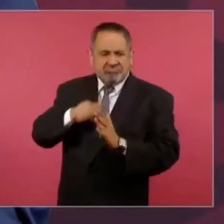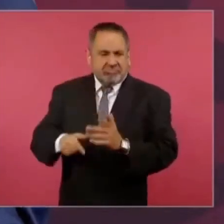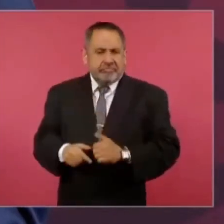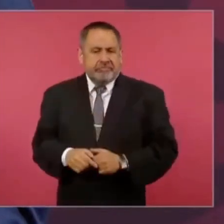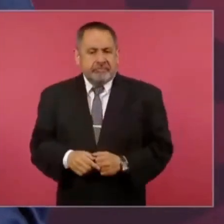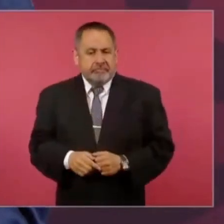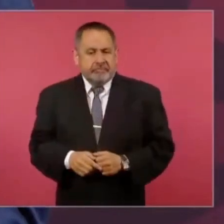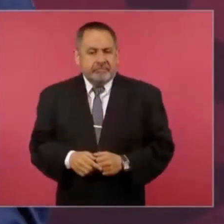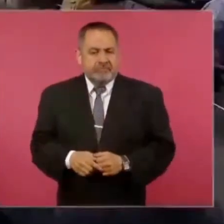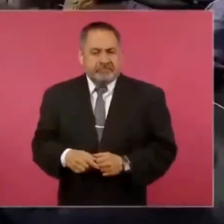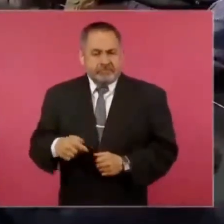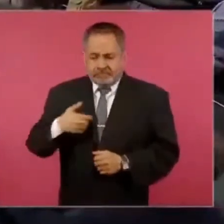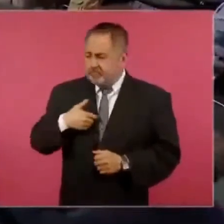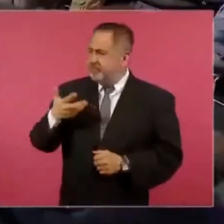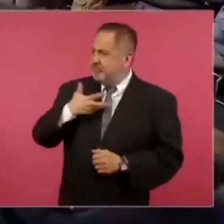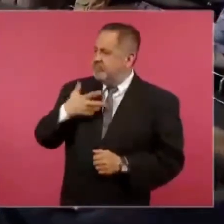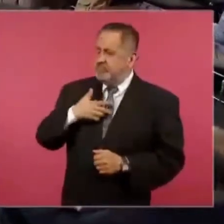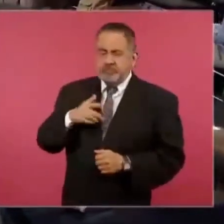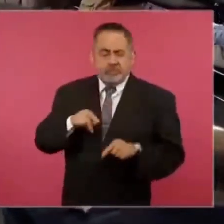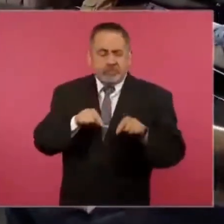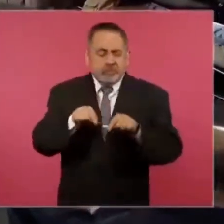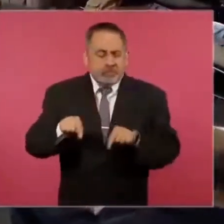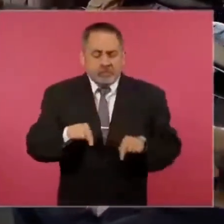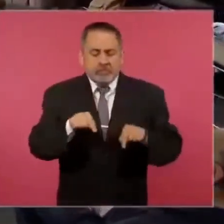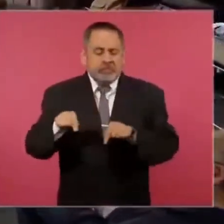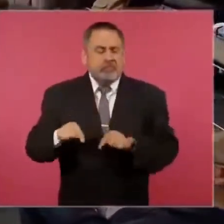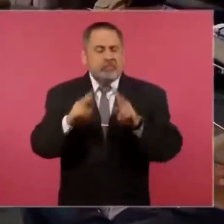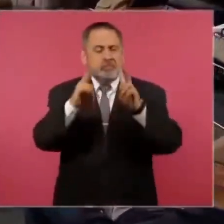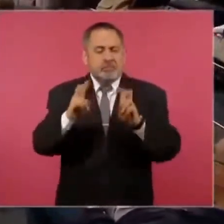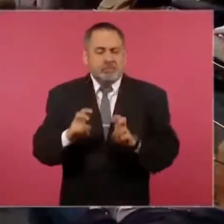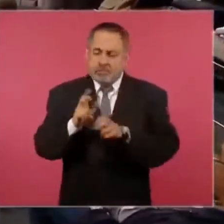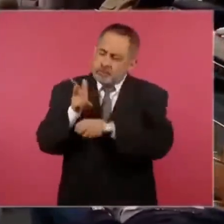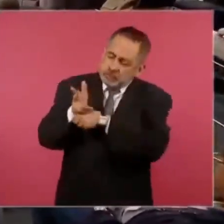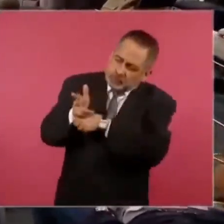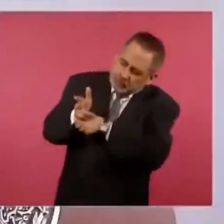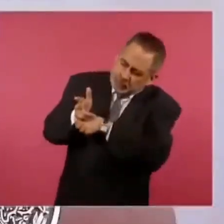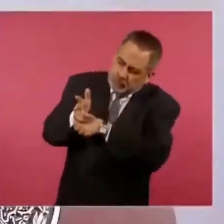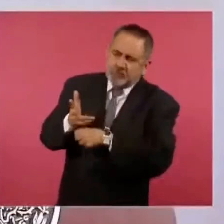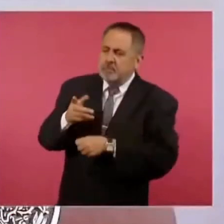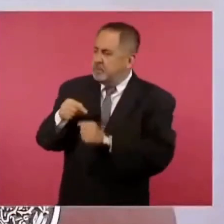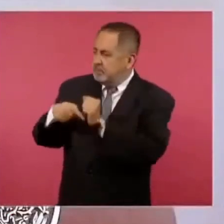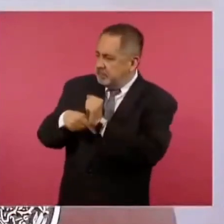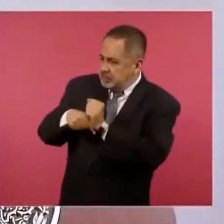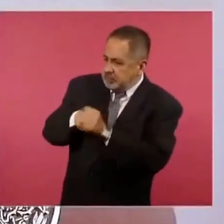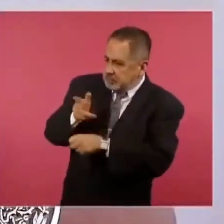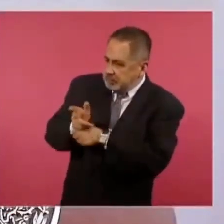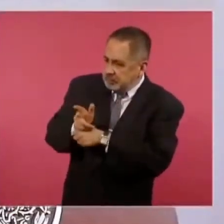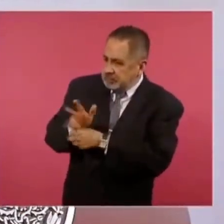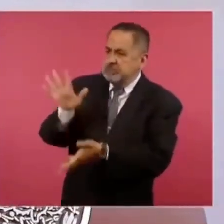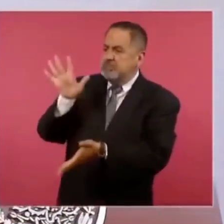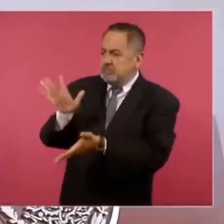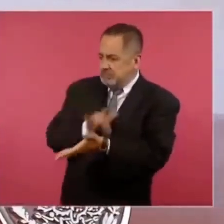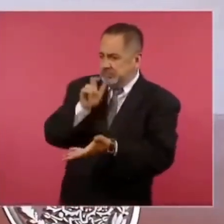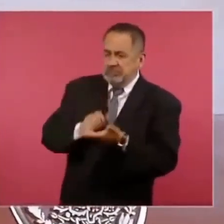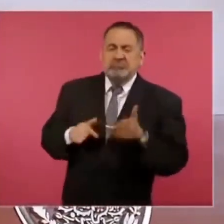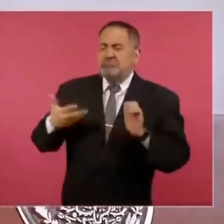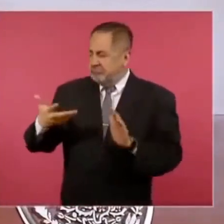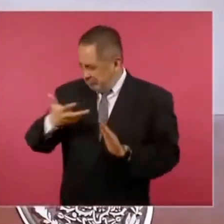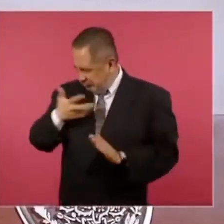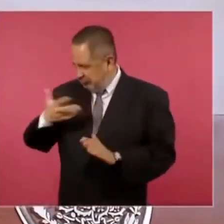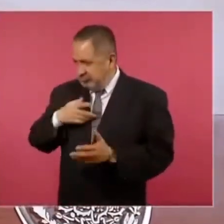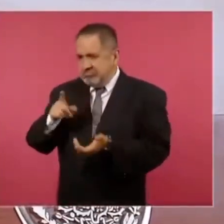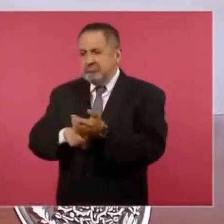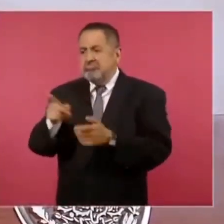y que tenía él una grabación, una filmación en donde la esposa de